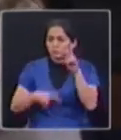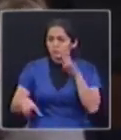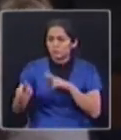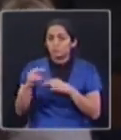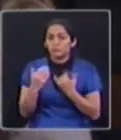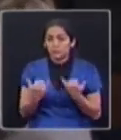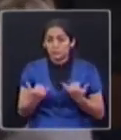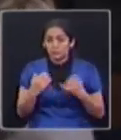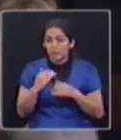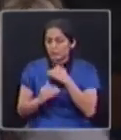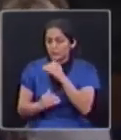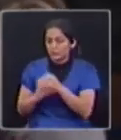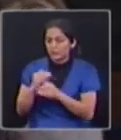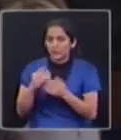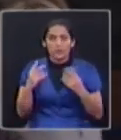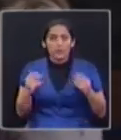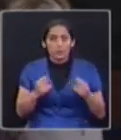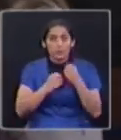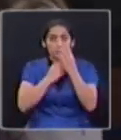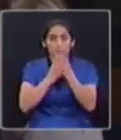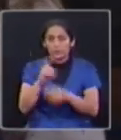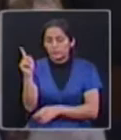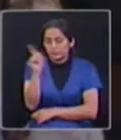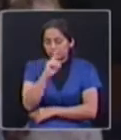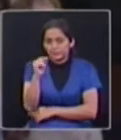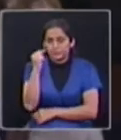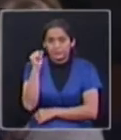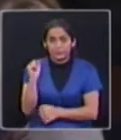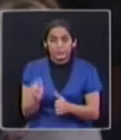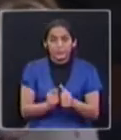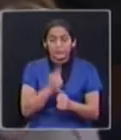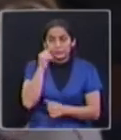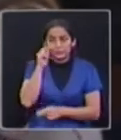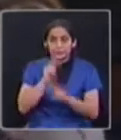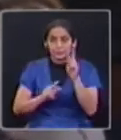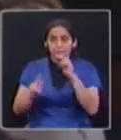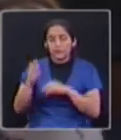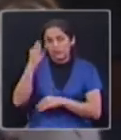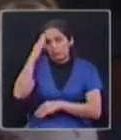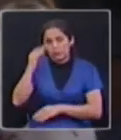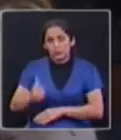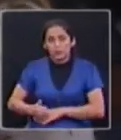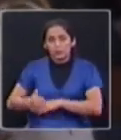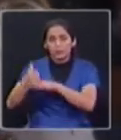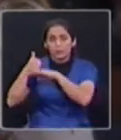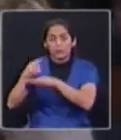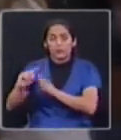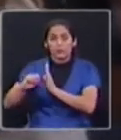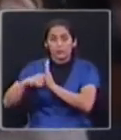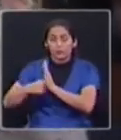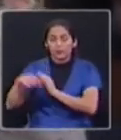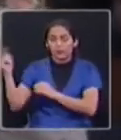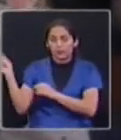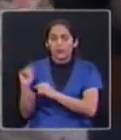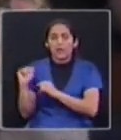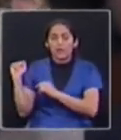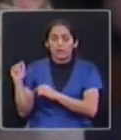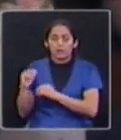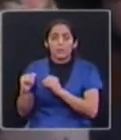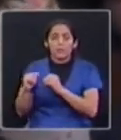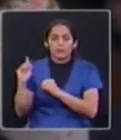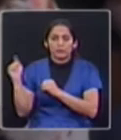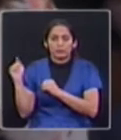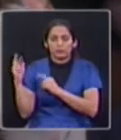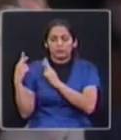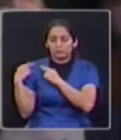dar criterios adelantados porque todavía ni siquiera la Contraloría, que es el ente competente, se ha pronunciado con respecto a si existen